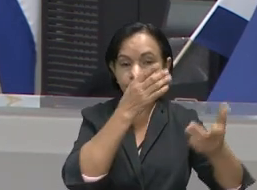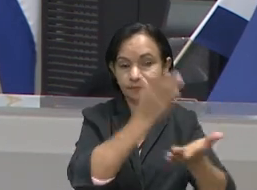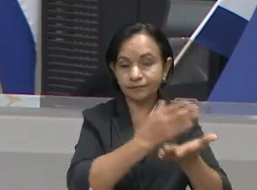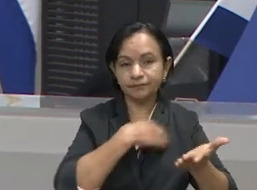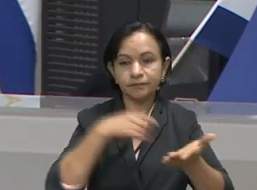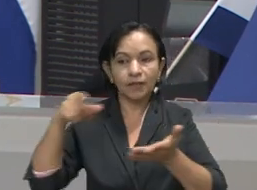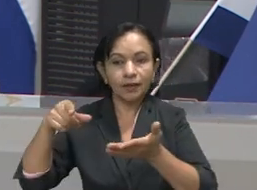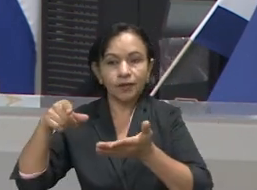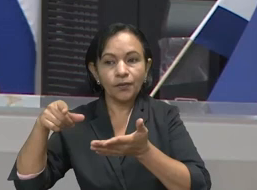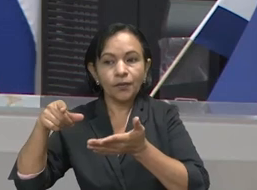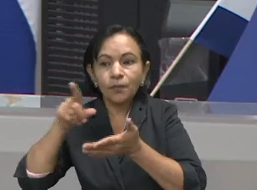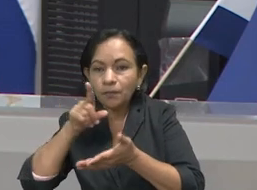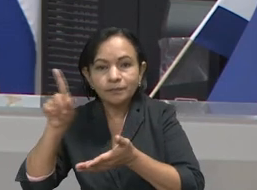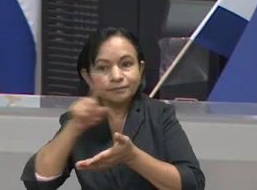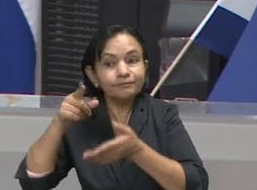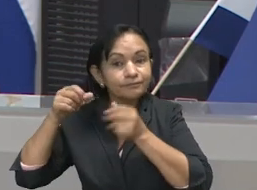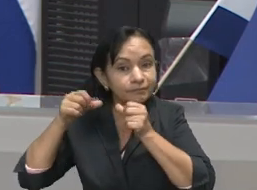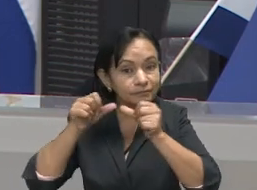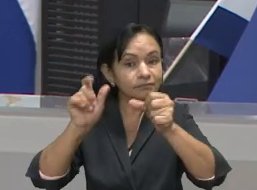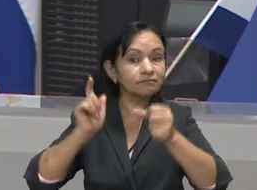no descansan y tienen